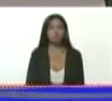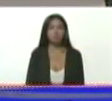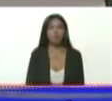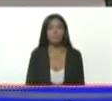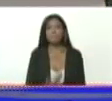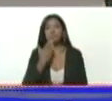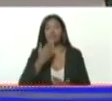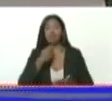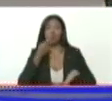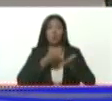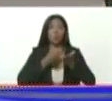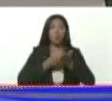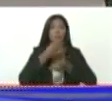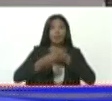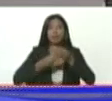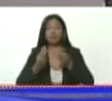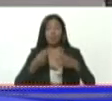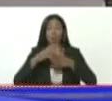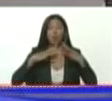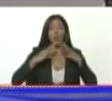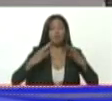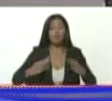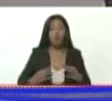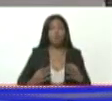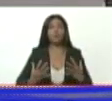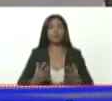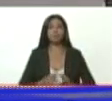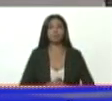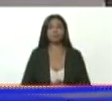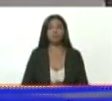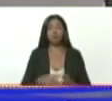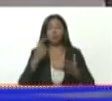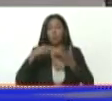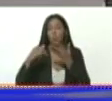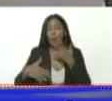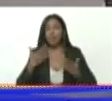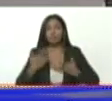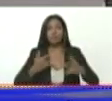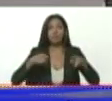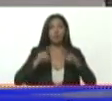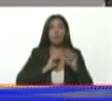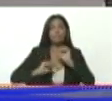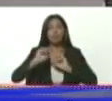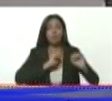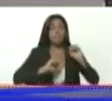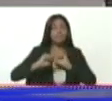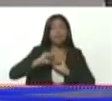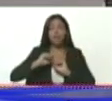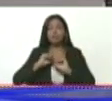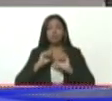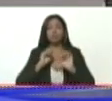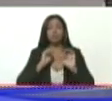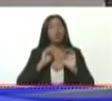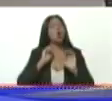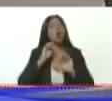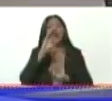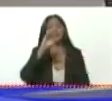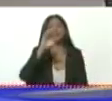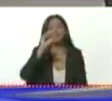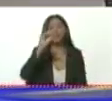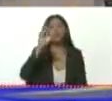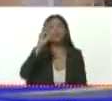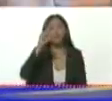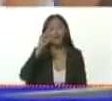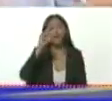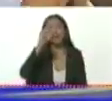para la dotación de uniformes y toda la actividad del movimiento César Rengifo. Me